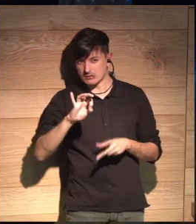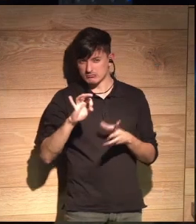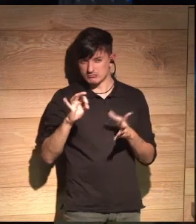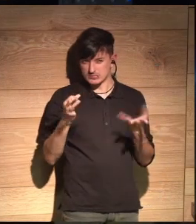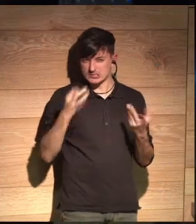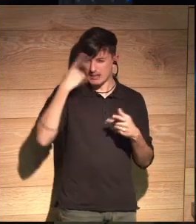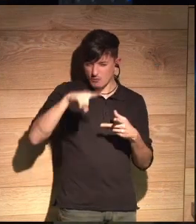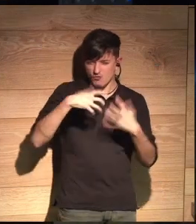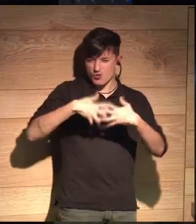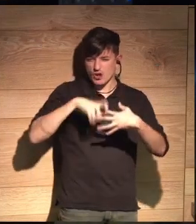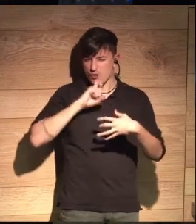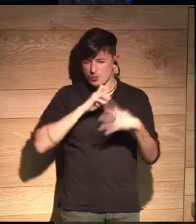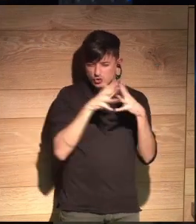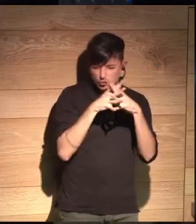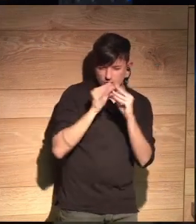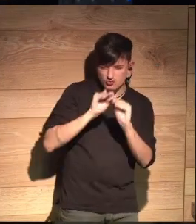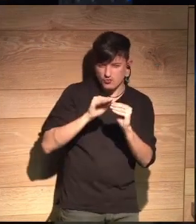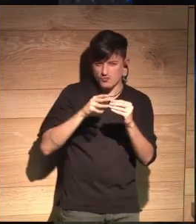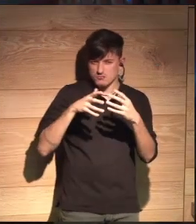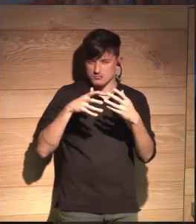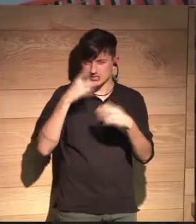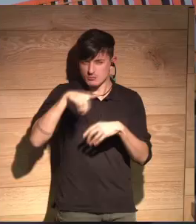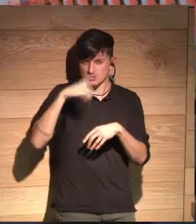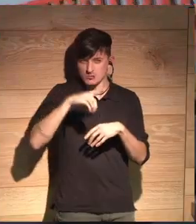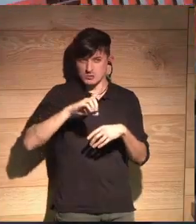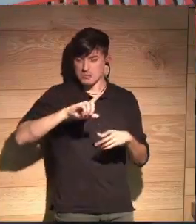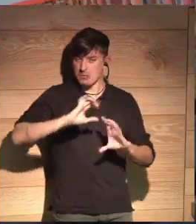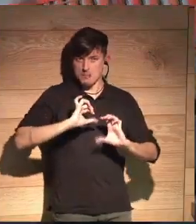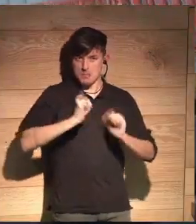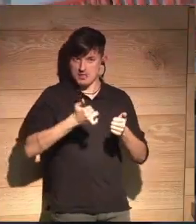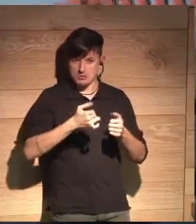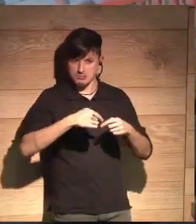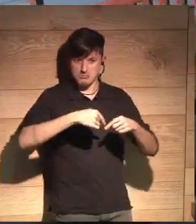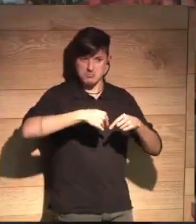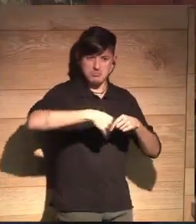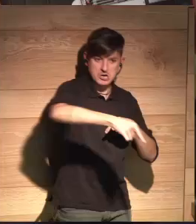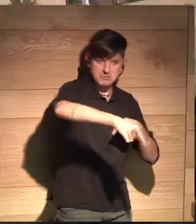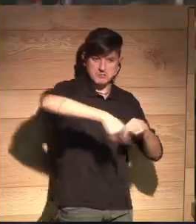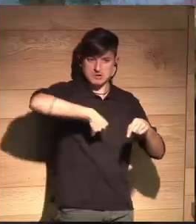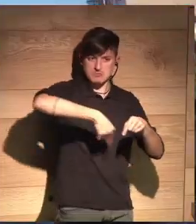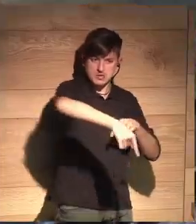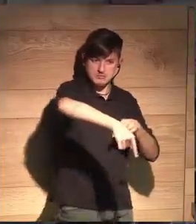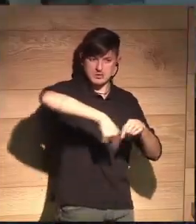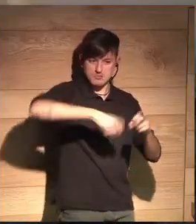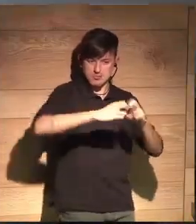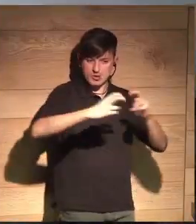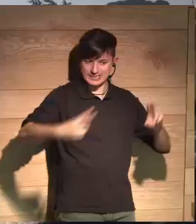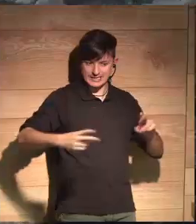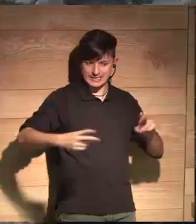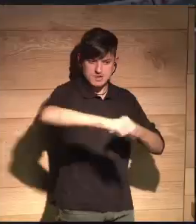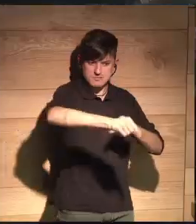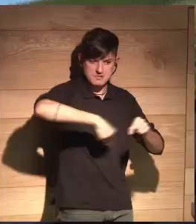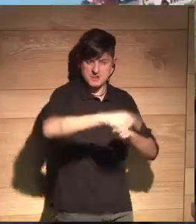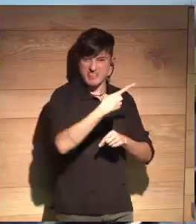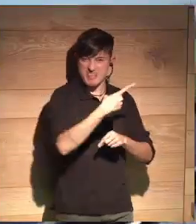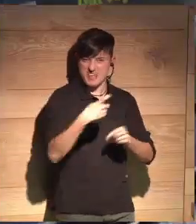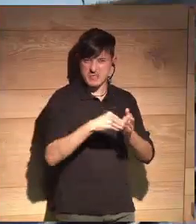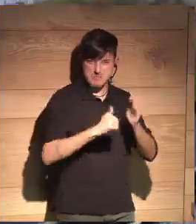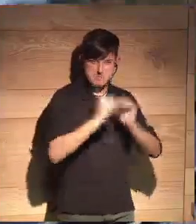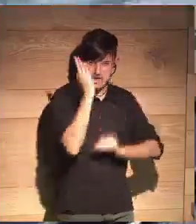cómo está estructurado etcétera entonces empezamos a ir para un lado y para otro en el golden gate más de 100 veces